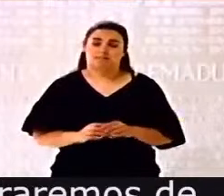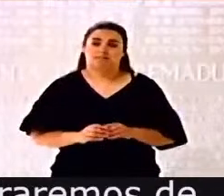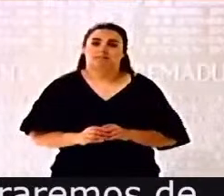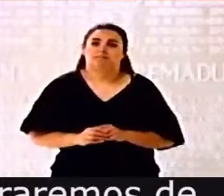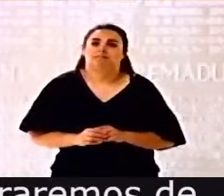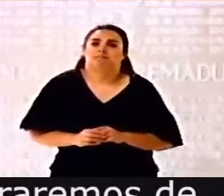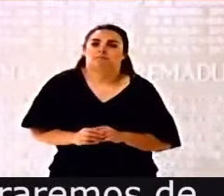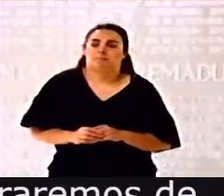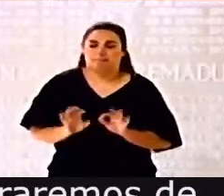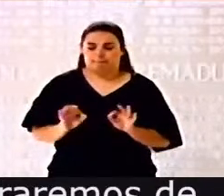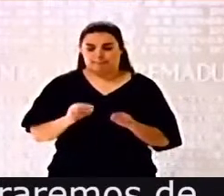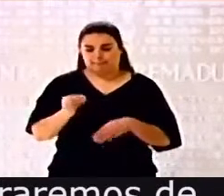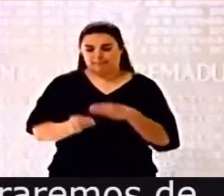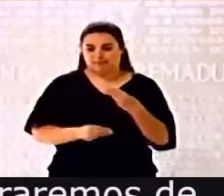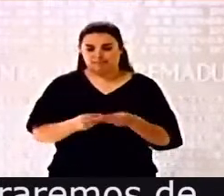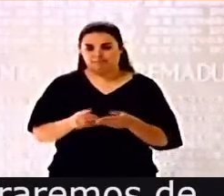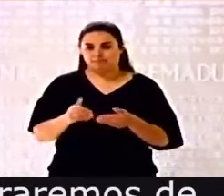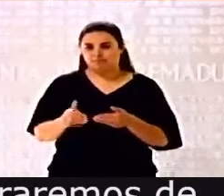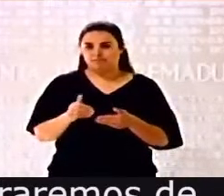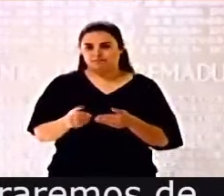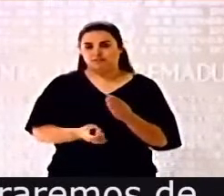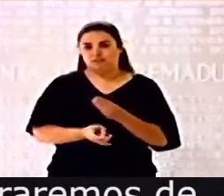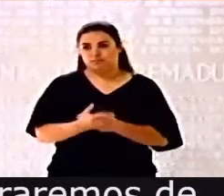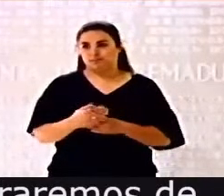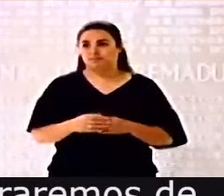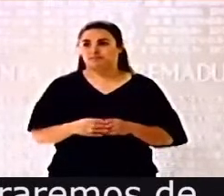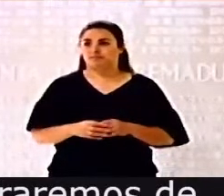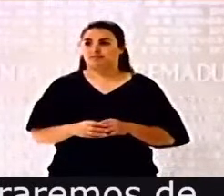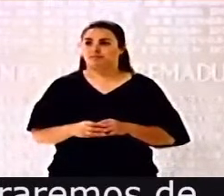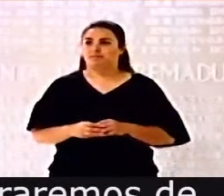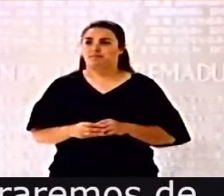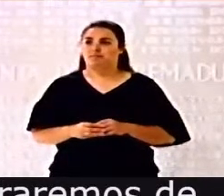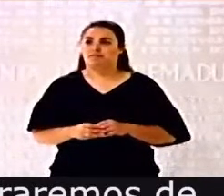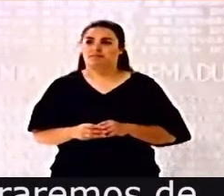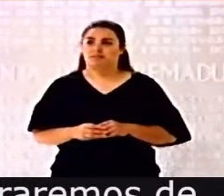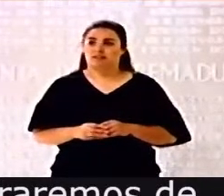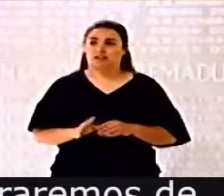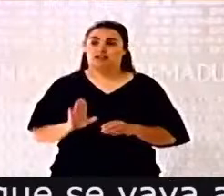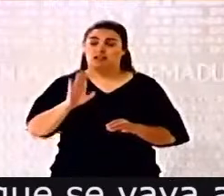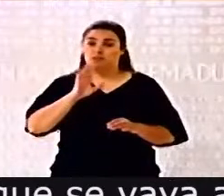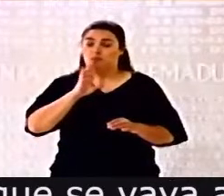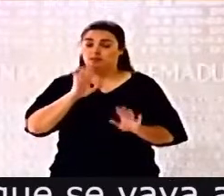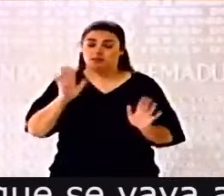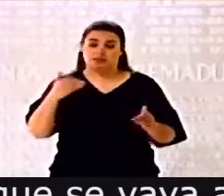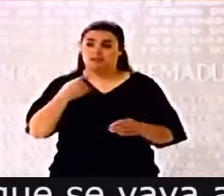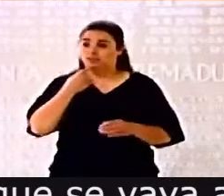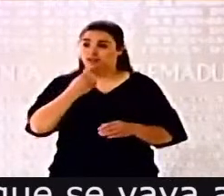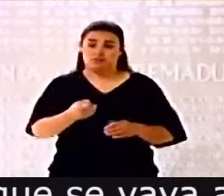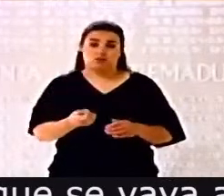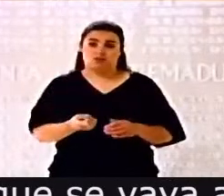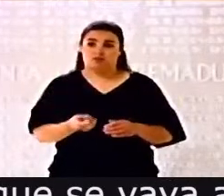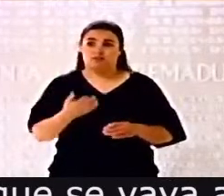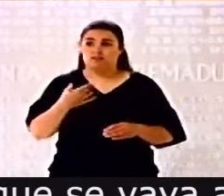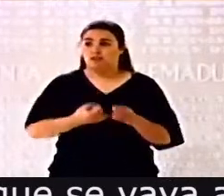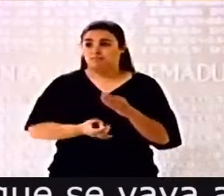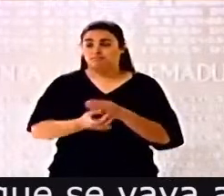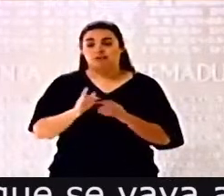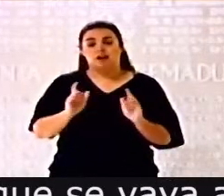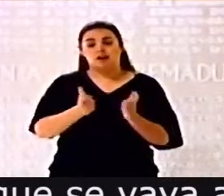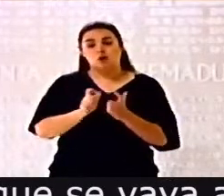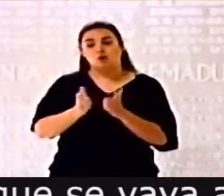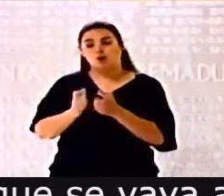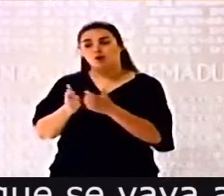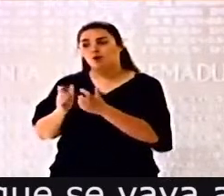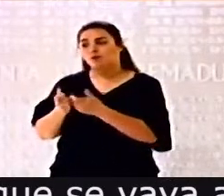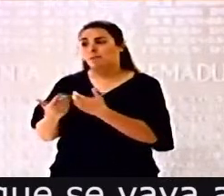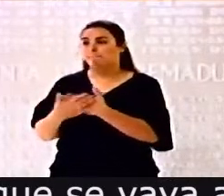de que eso se vaya a producir. Y de momento, ya le digo, se están produciendo reuniones entre